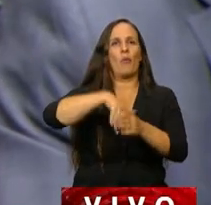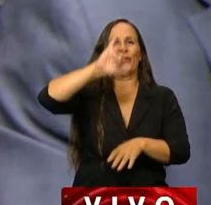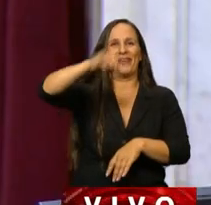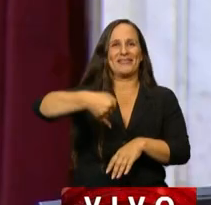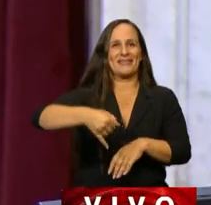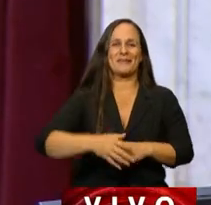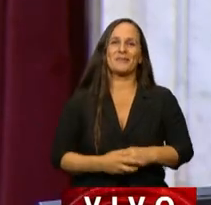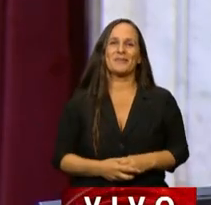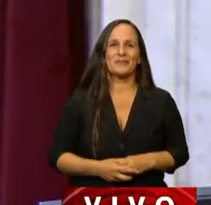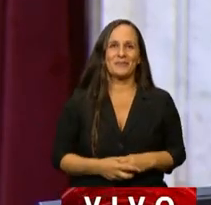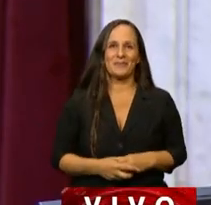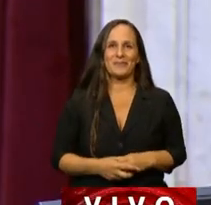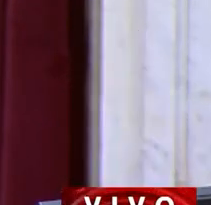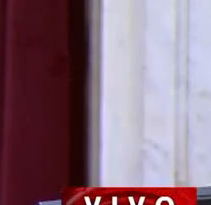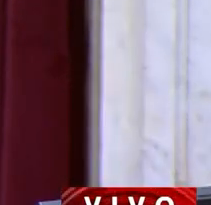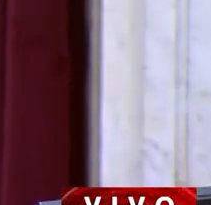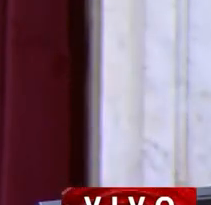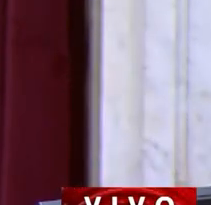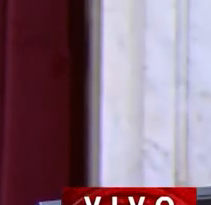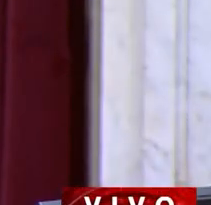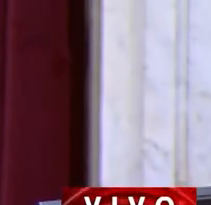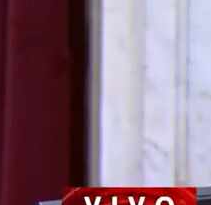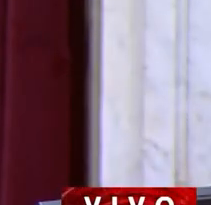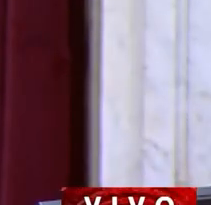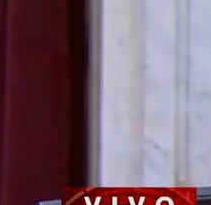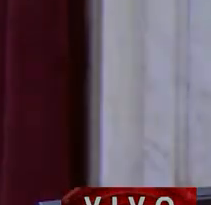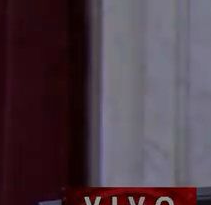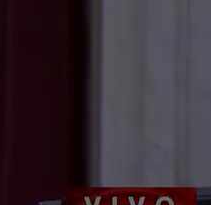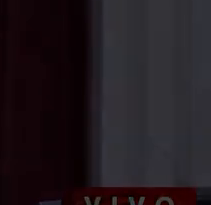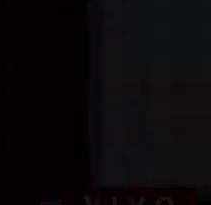Muchas gracias, señora diputada.